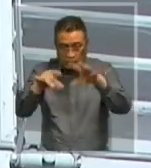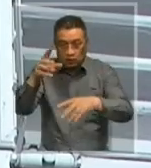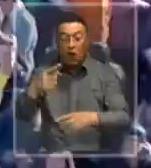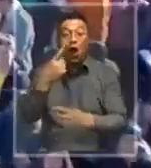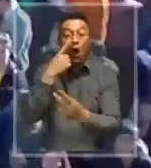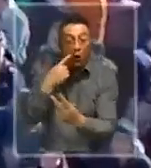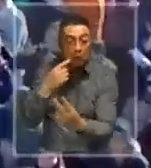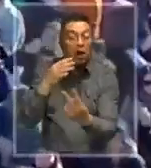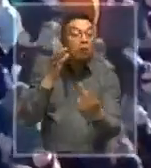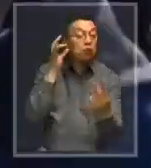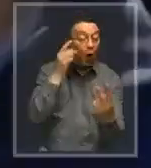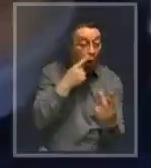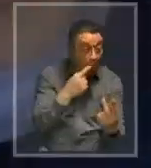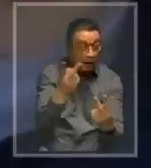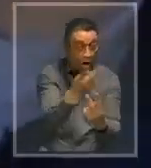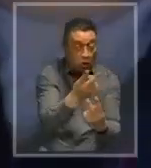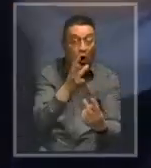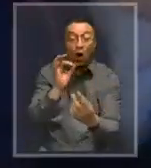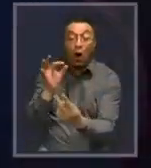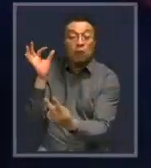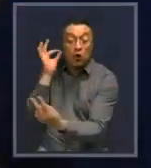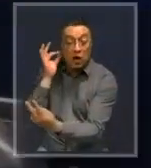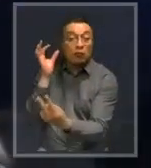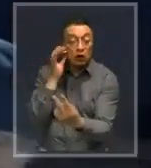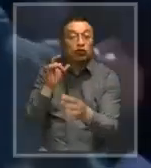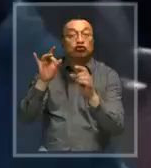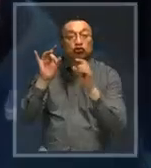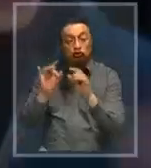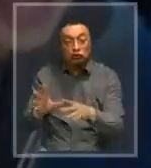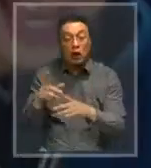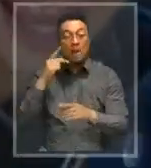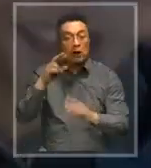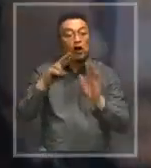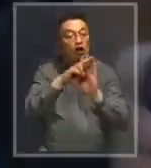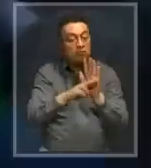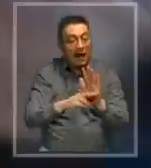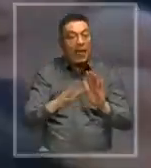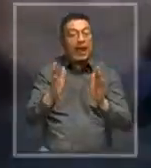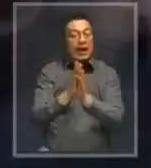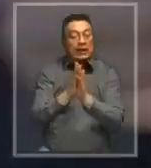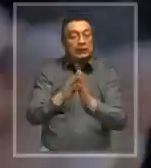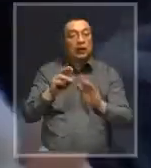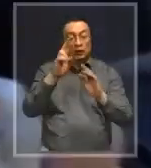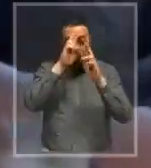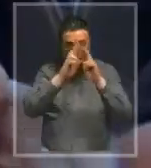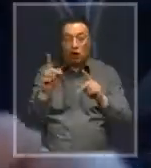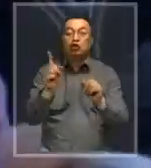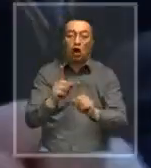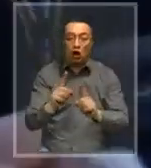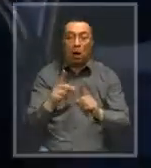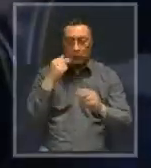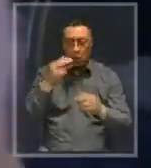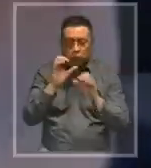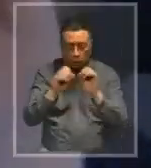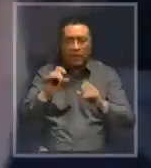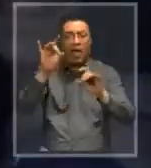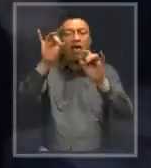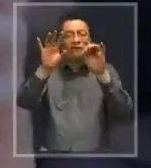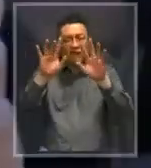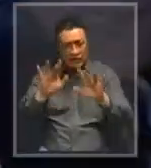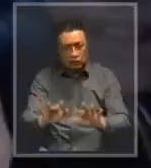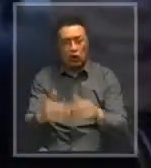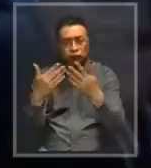sexo siempre y cuando no formen parte de los rituales o liturgias regulares de la Iglesia. Esto con el propósito de establecer que